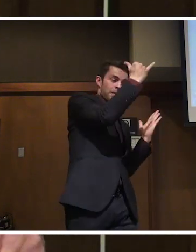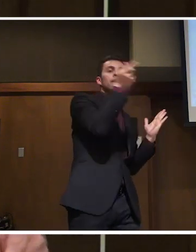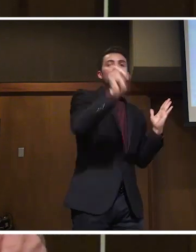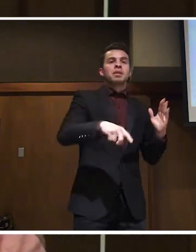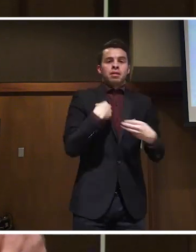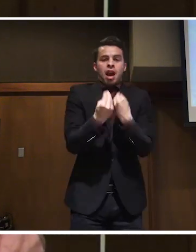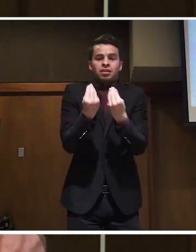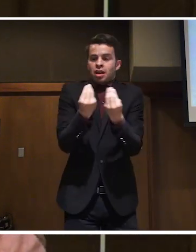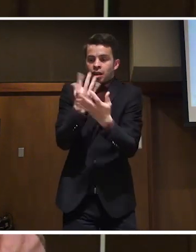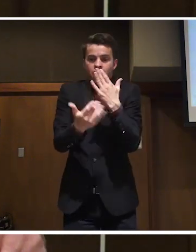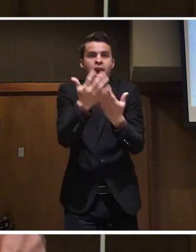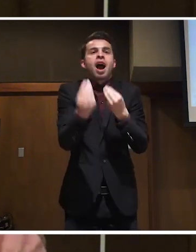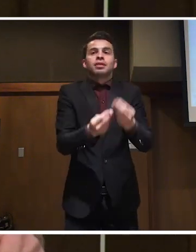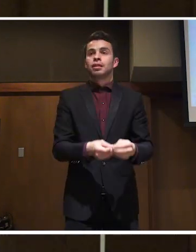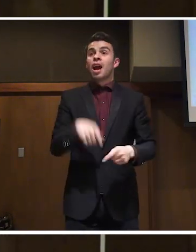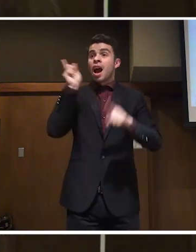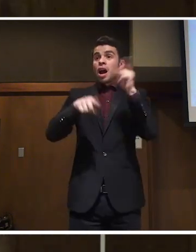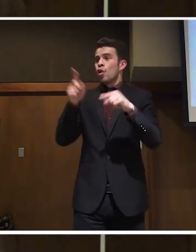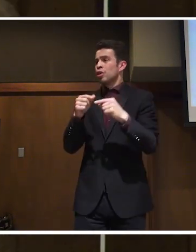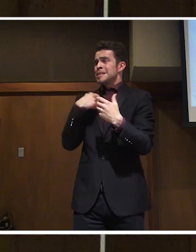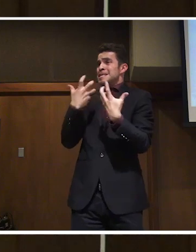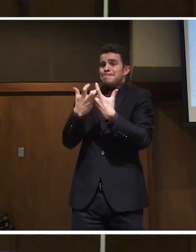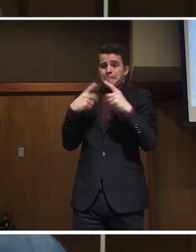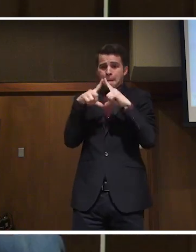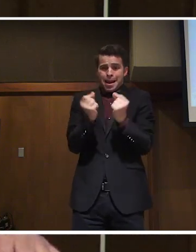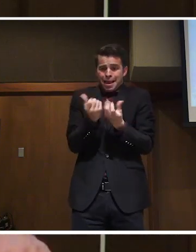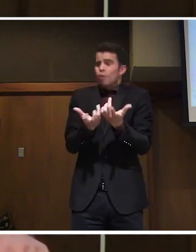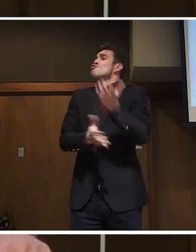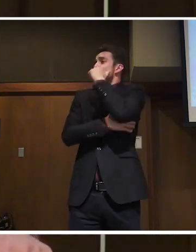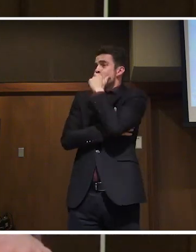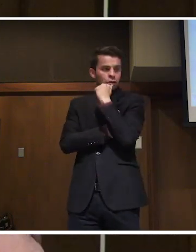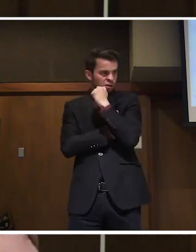dijo, no, yo vivo de hacer empanadas y las aprendí a hacer en un libro aquí en la Luis Ángel.